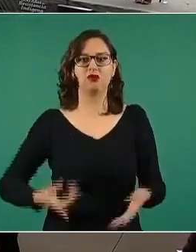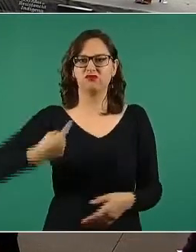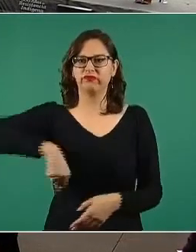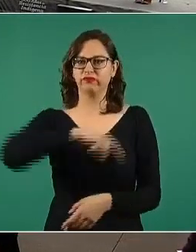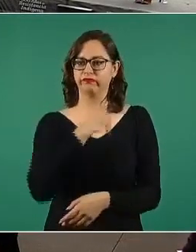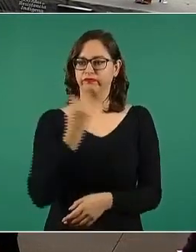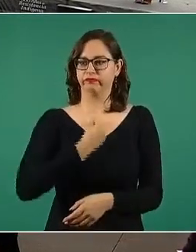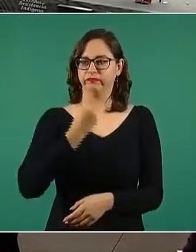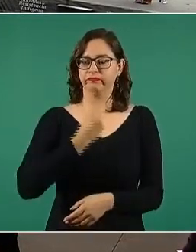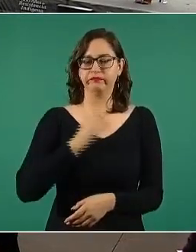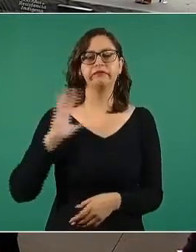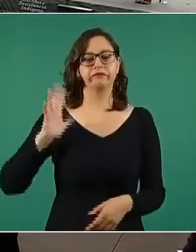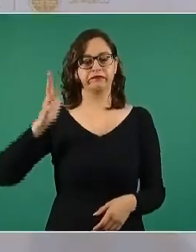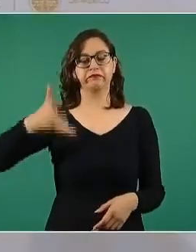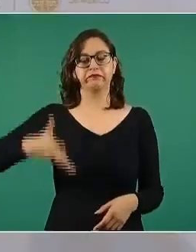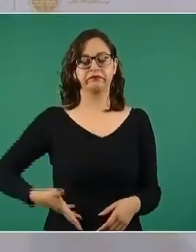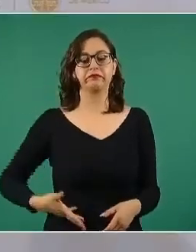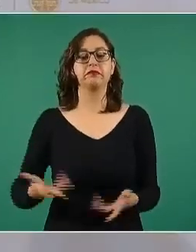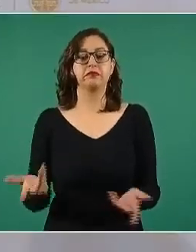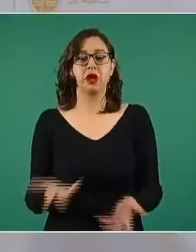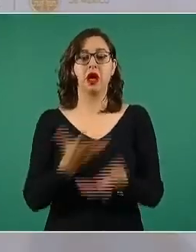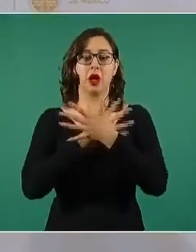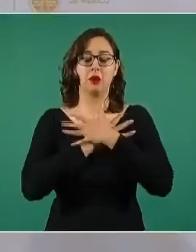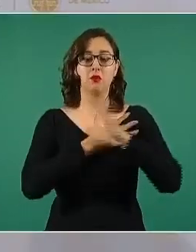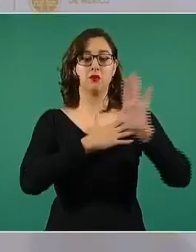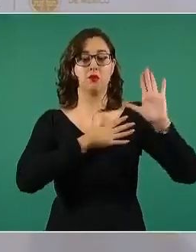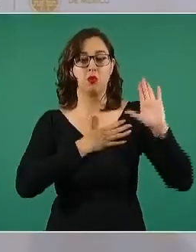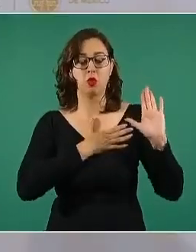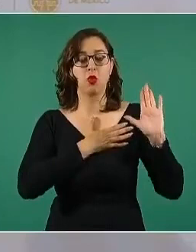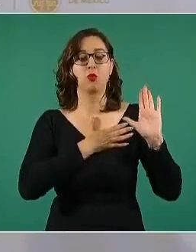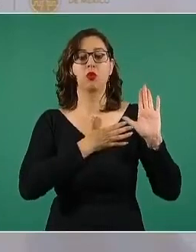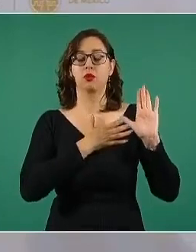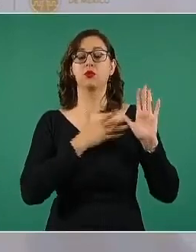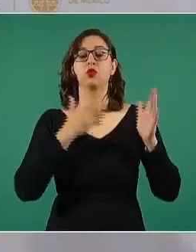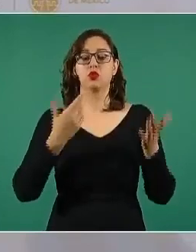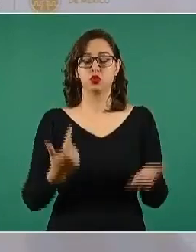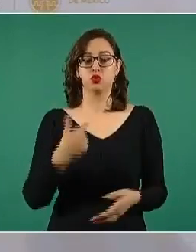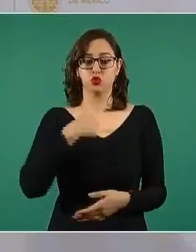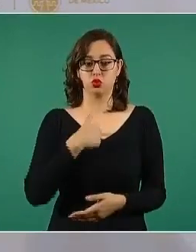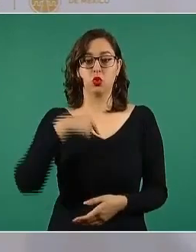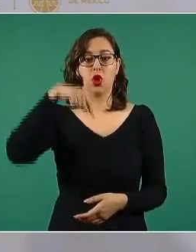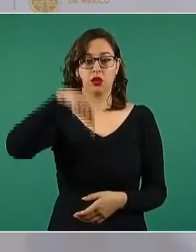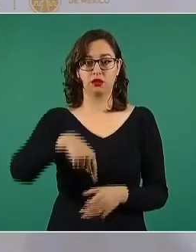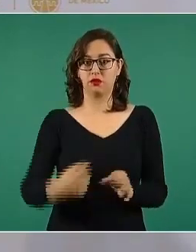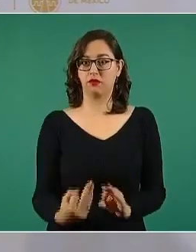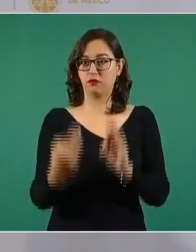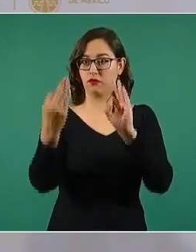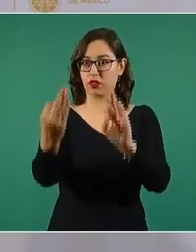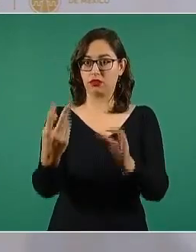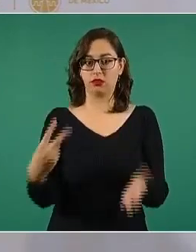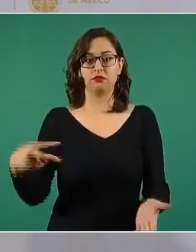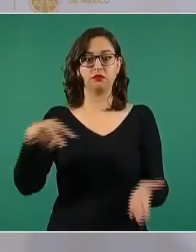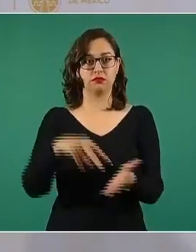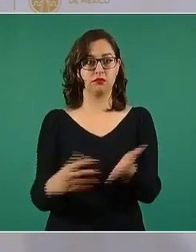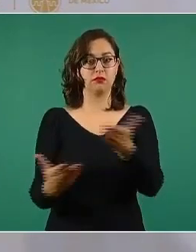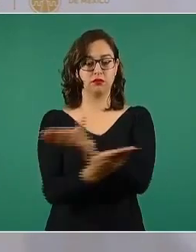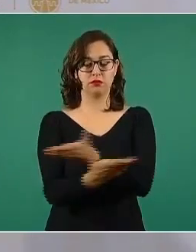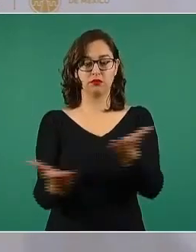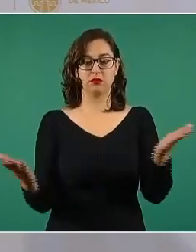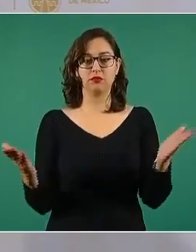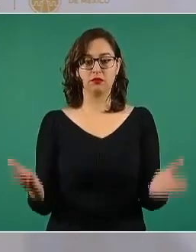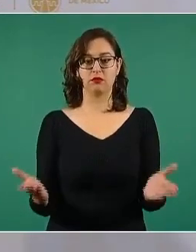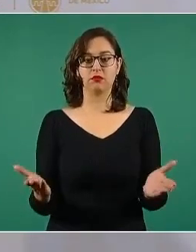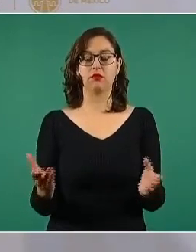nosotros. Les envío mi amor y mi compromiso y me paro aquí ante ustedes el día de hoy